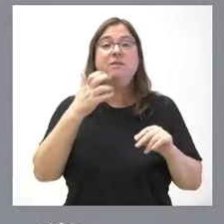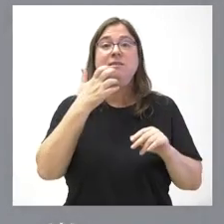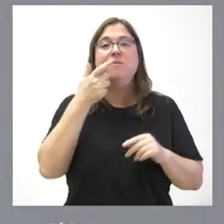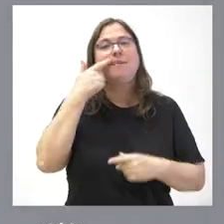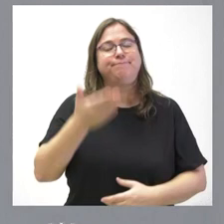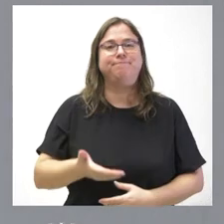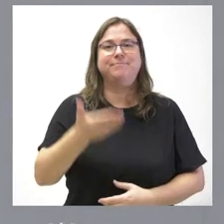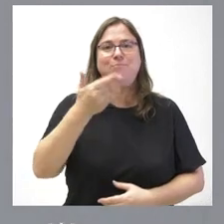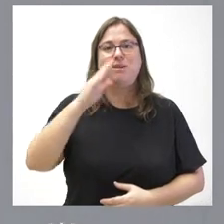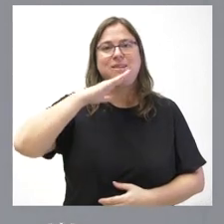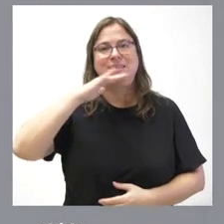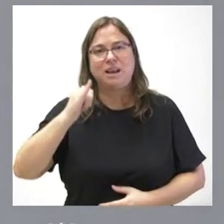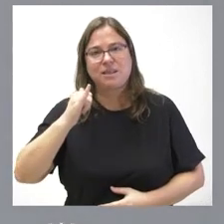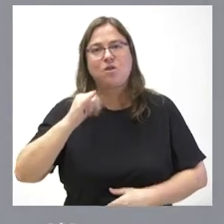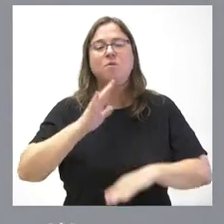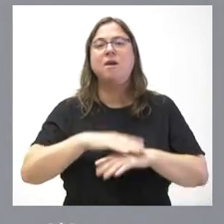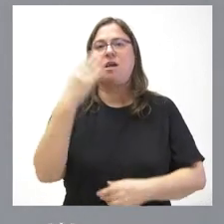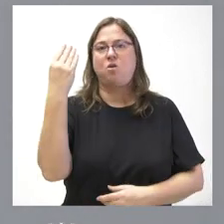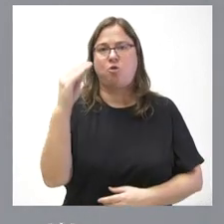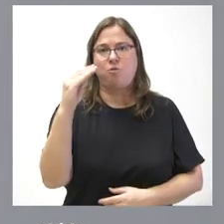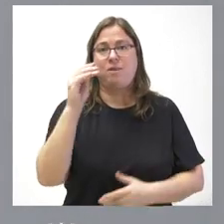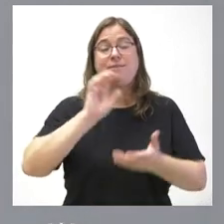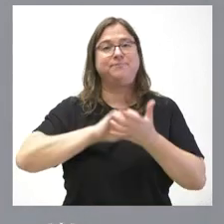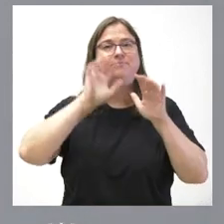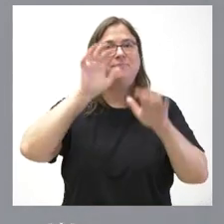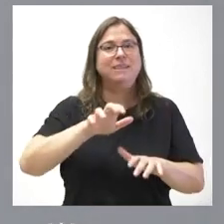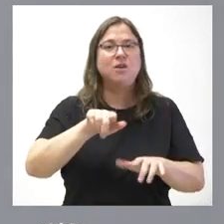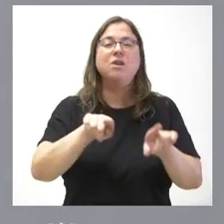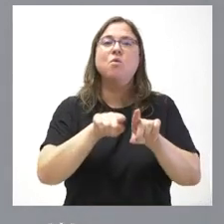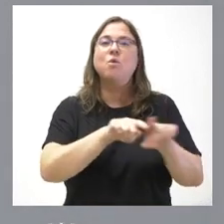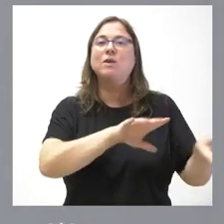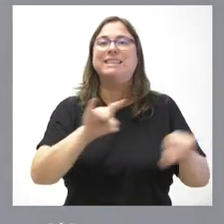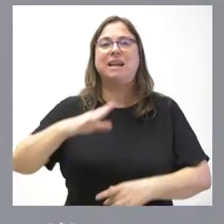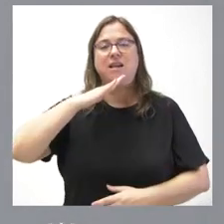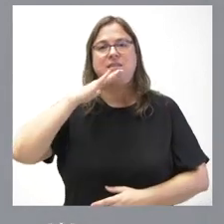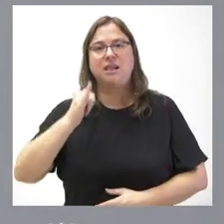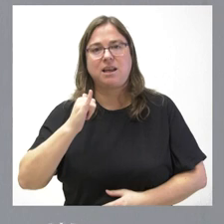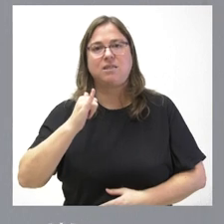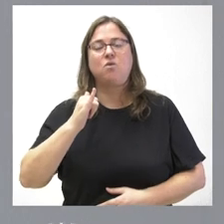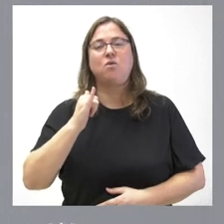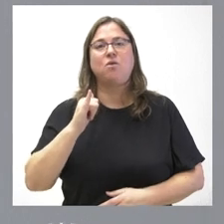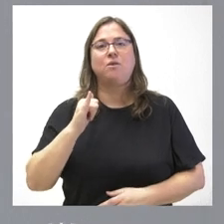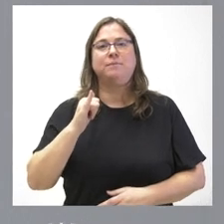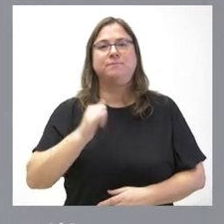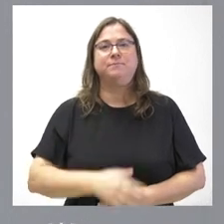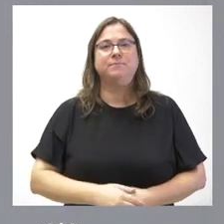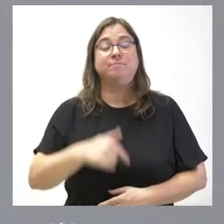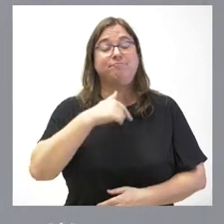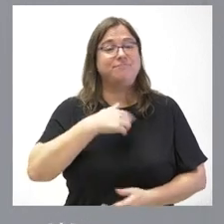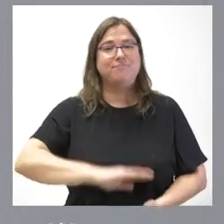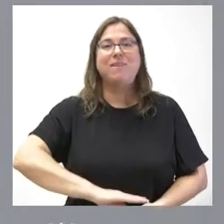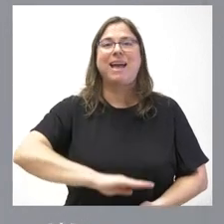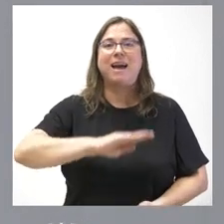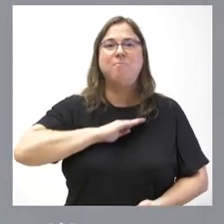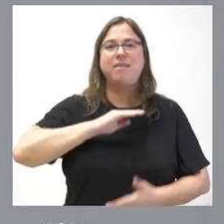importancia del talento dirigirnos a los jóvenes Castilla de León como tierra de Talento de atraer eh esa capacidad de